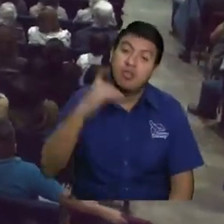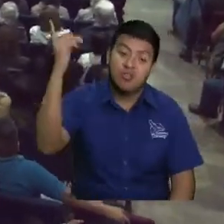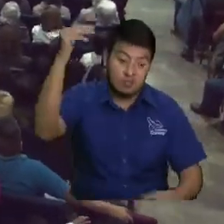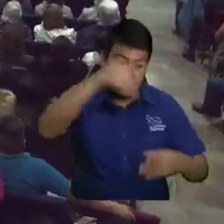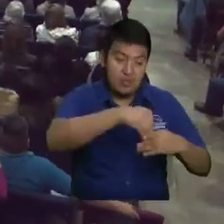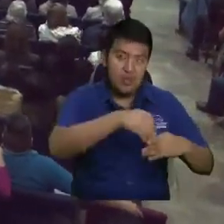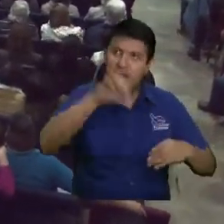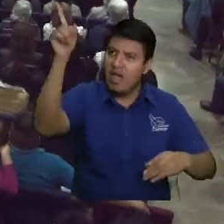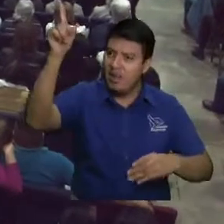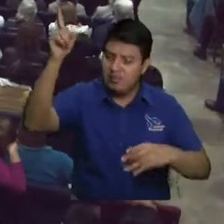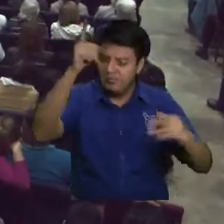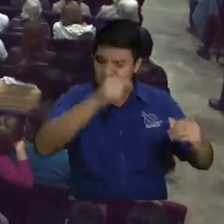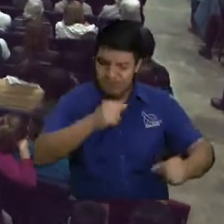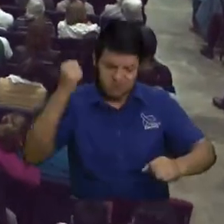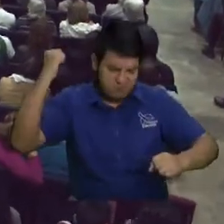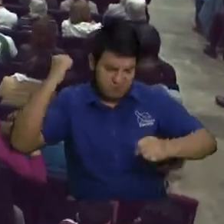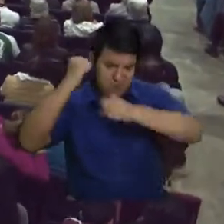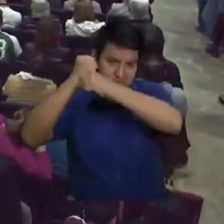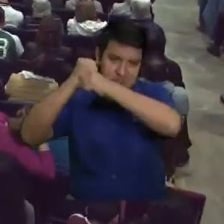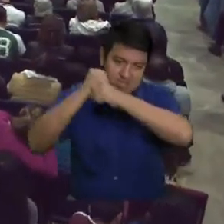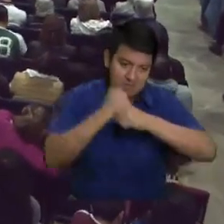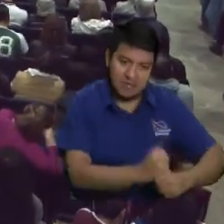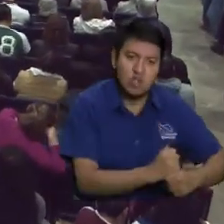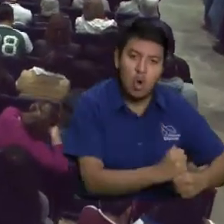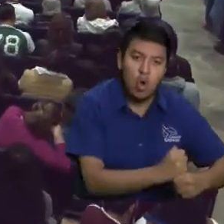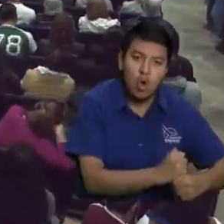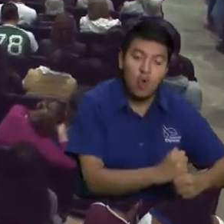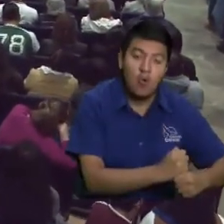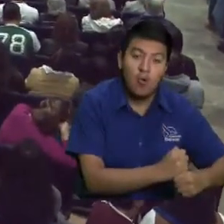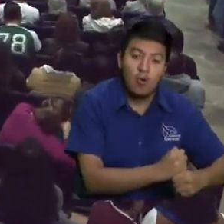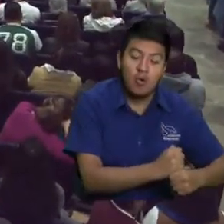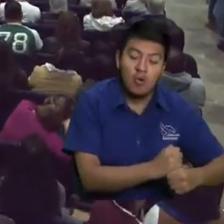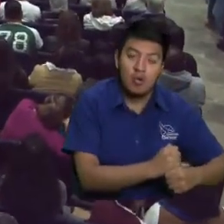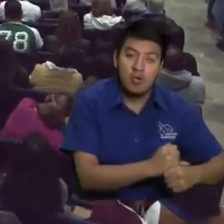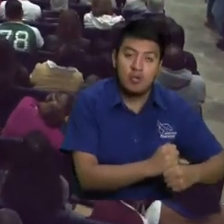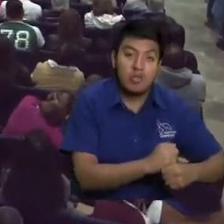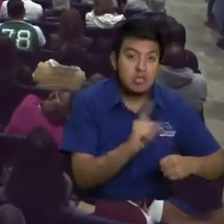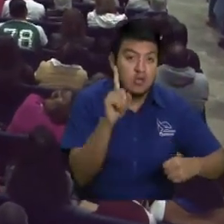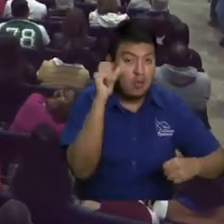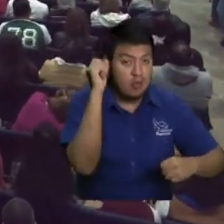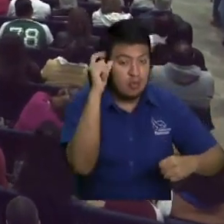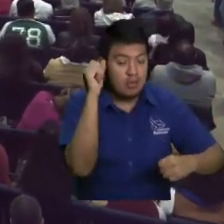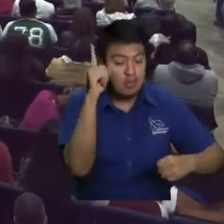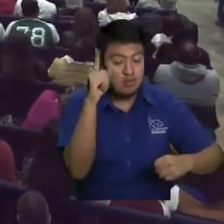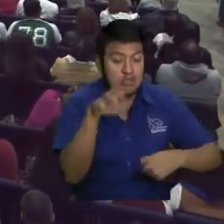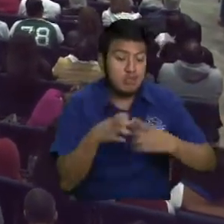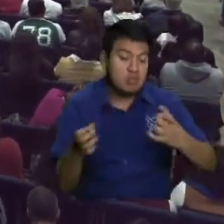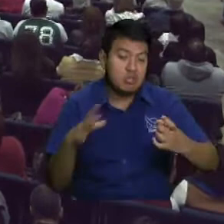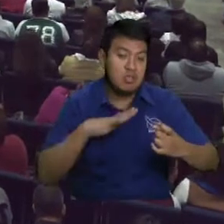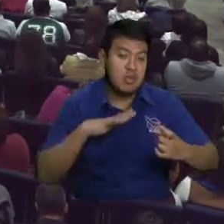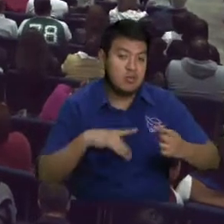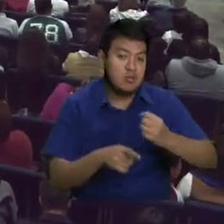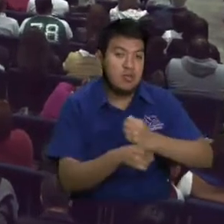lo dejó establecido. Entonces, si no discernimos eso, tenemos problemas.